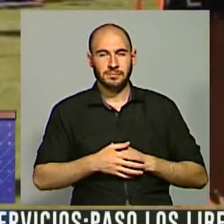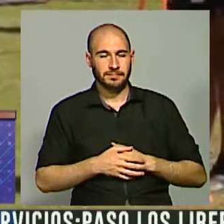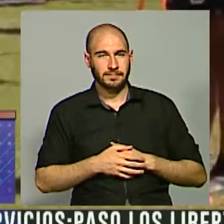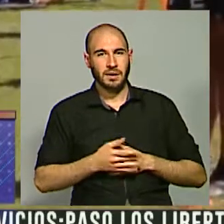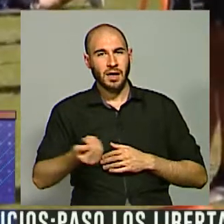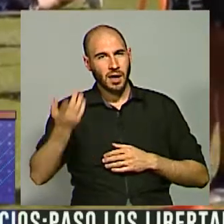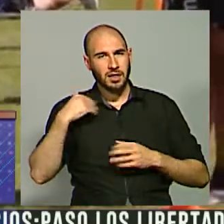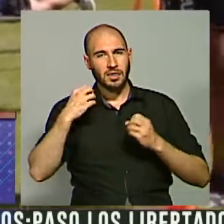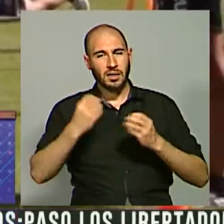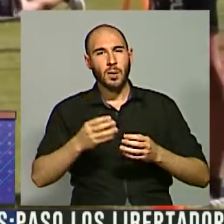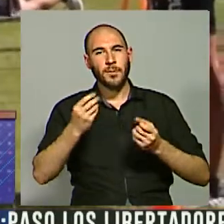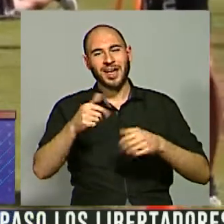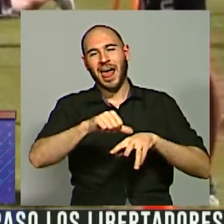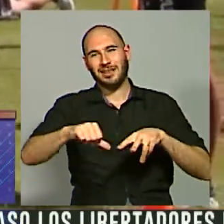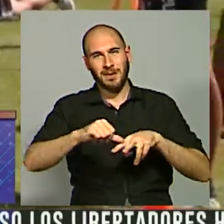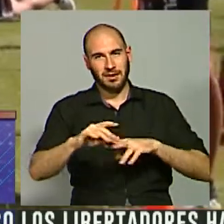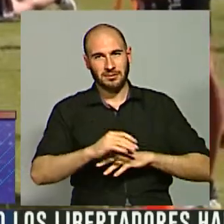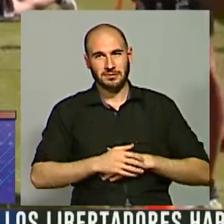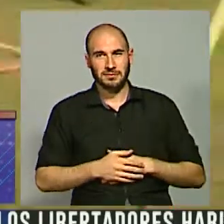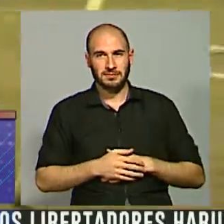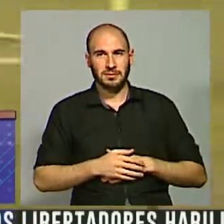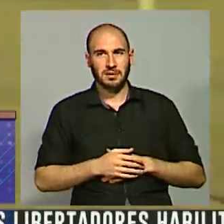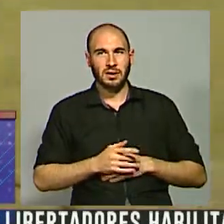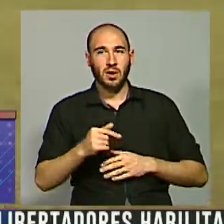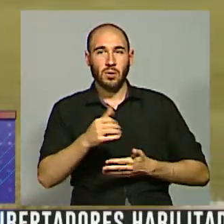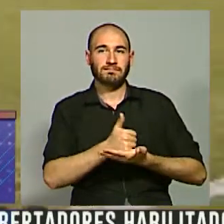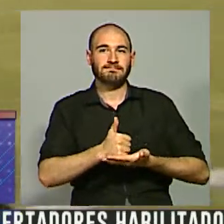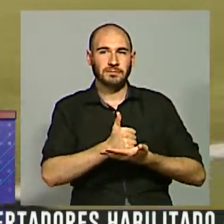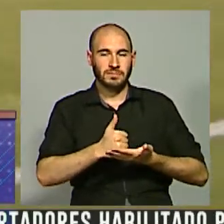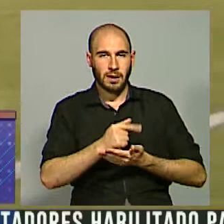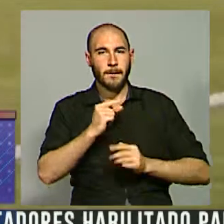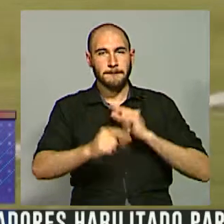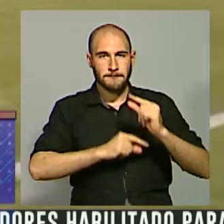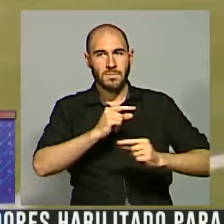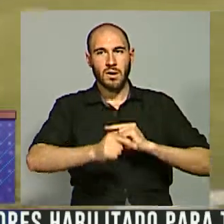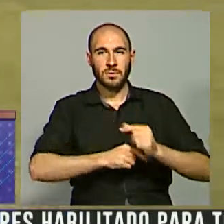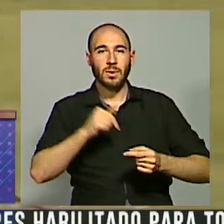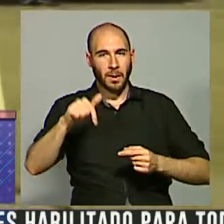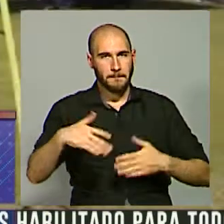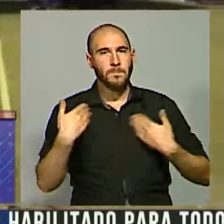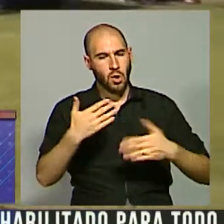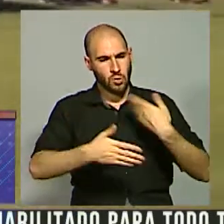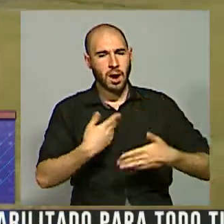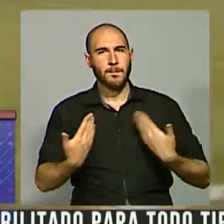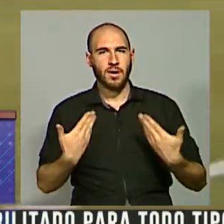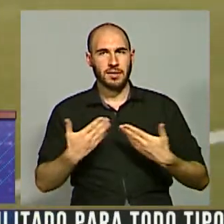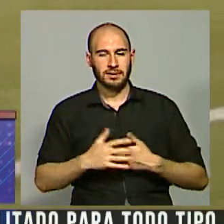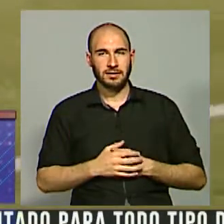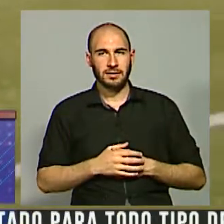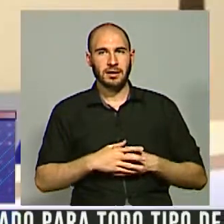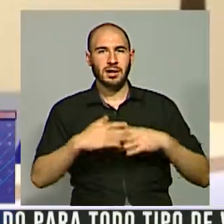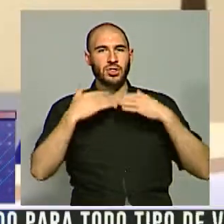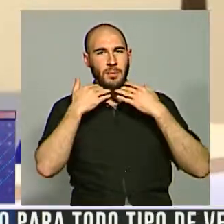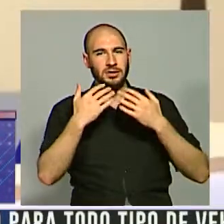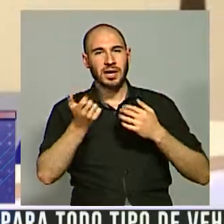había perdido solamente por lesión. Lo único que hicimos fue esperarlo y llevarlo de a poco y ya está en condiciones de jugar. Más allá de